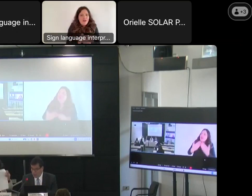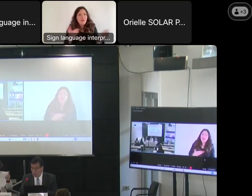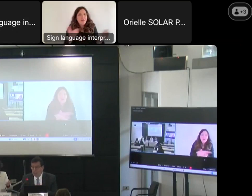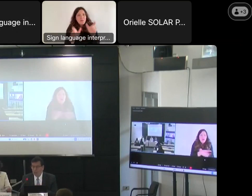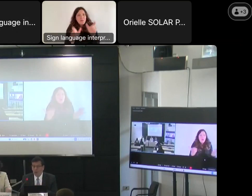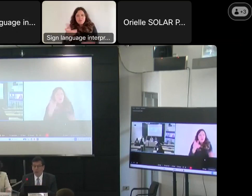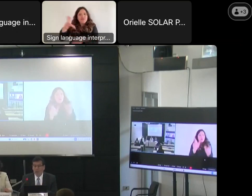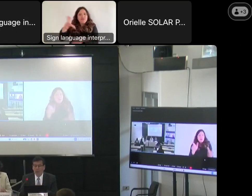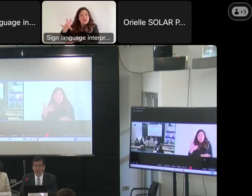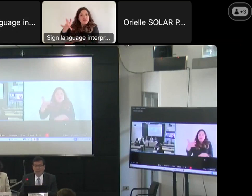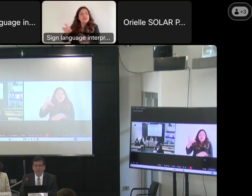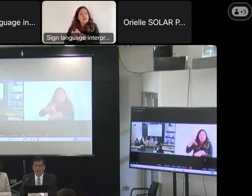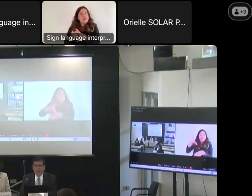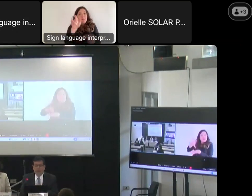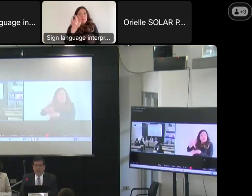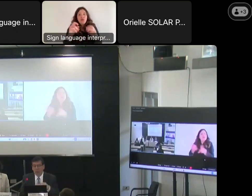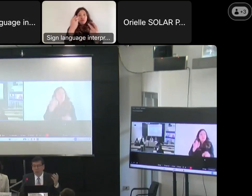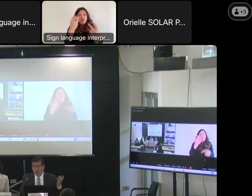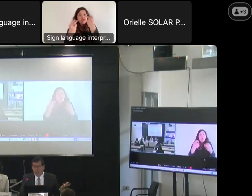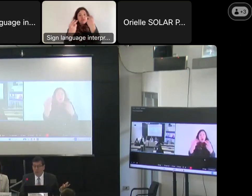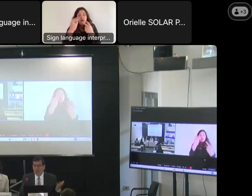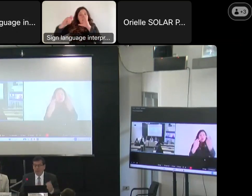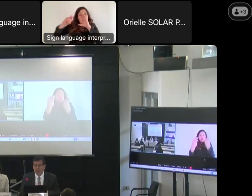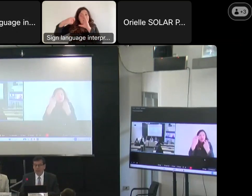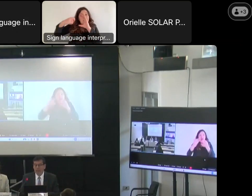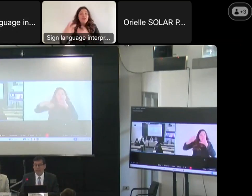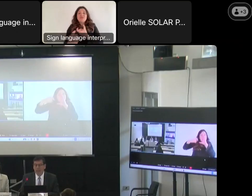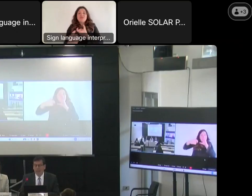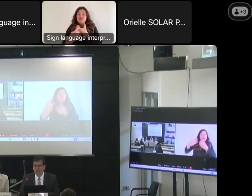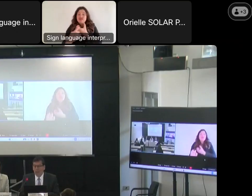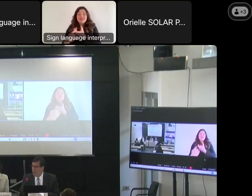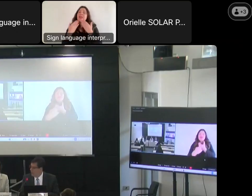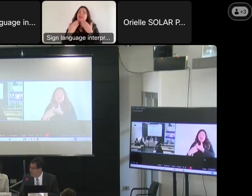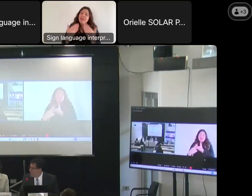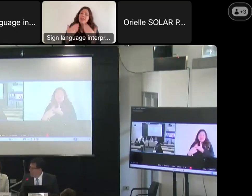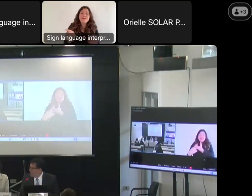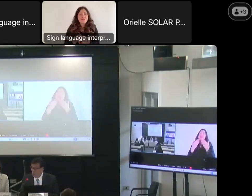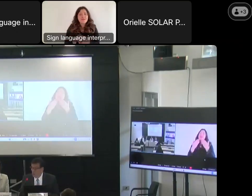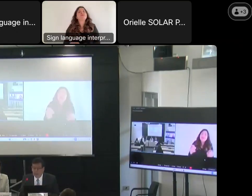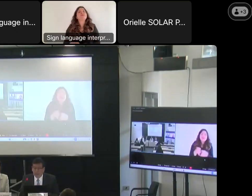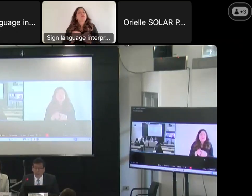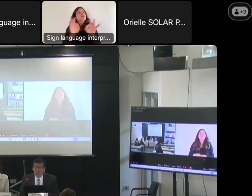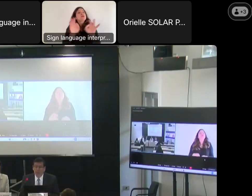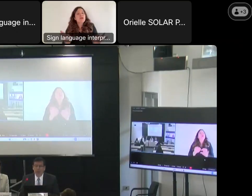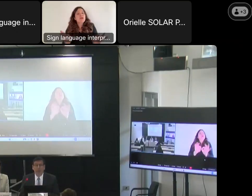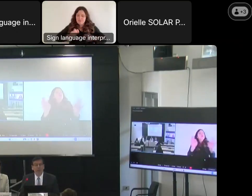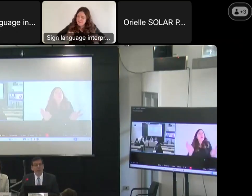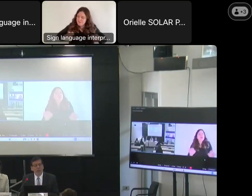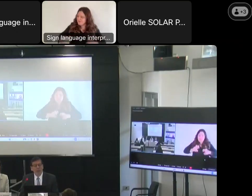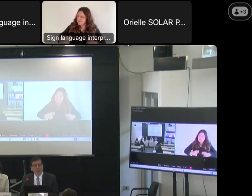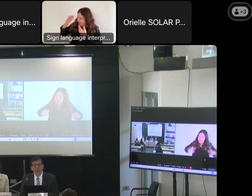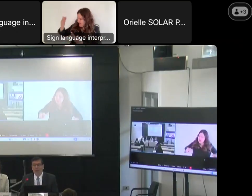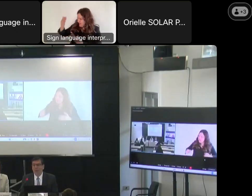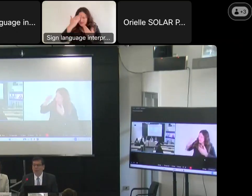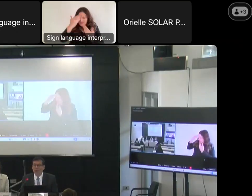sala y a los que nos acompañan virtualmente en línea y en especial a nuestras y nuestros panelistas. Confiamos en que este evento